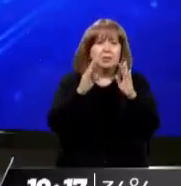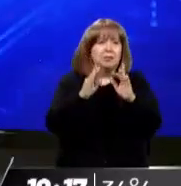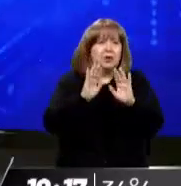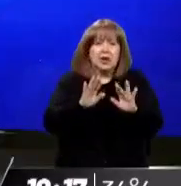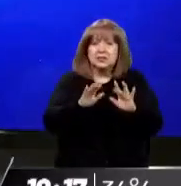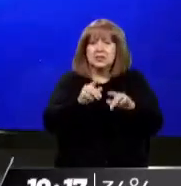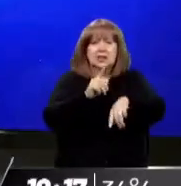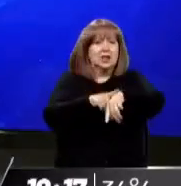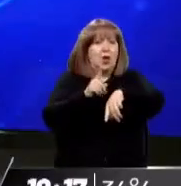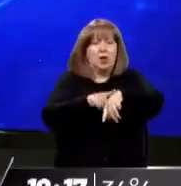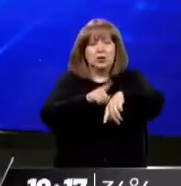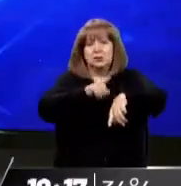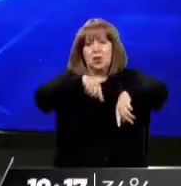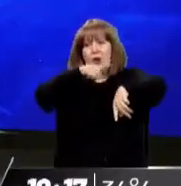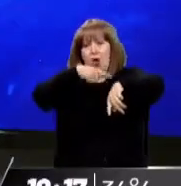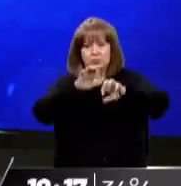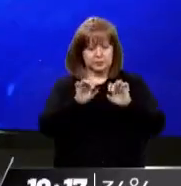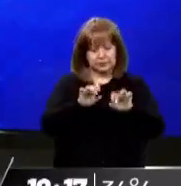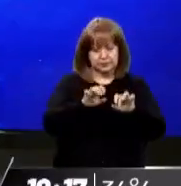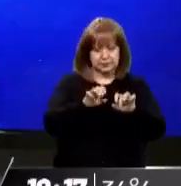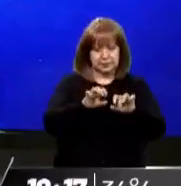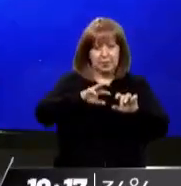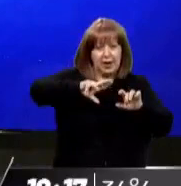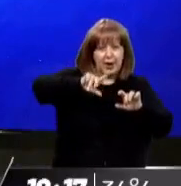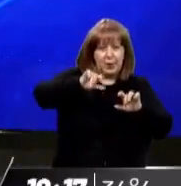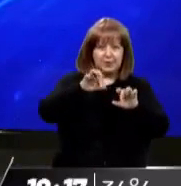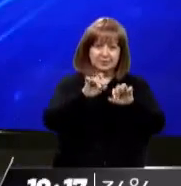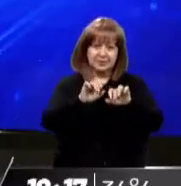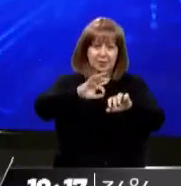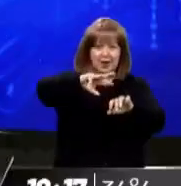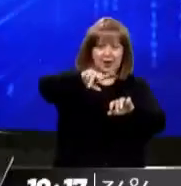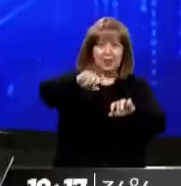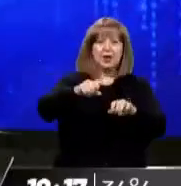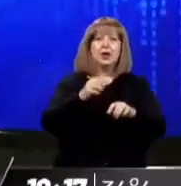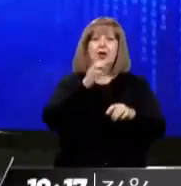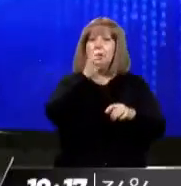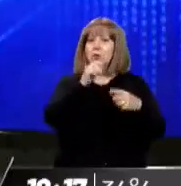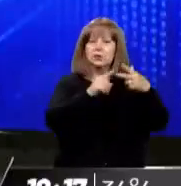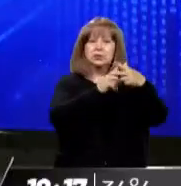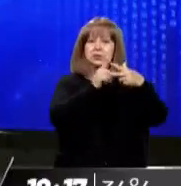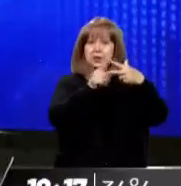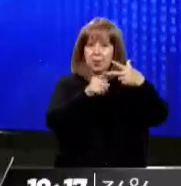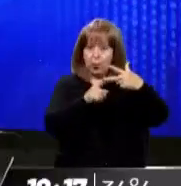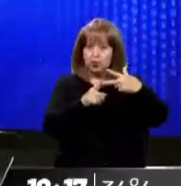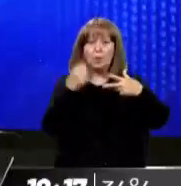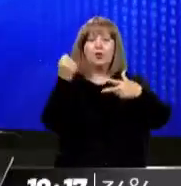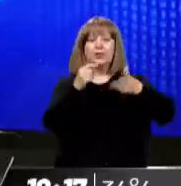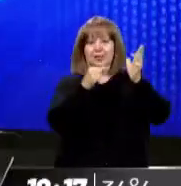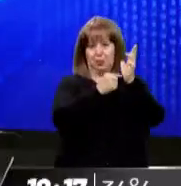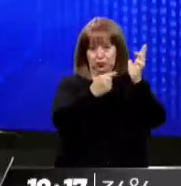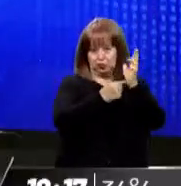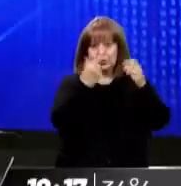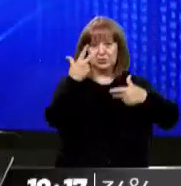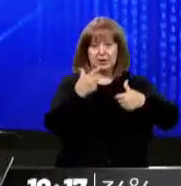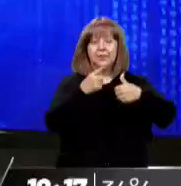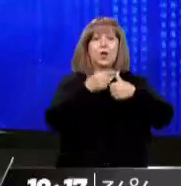día. No, se las saben todas. Todas, absolutamente todas. Entonces, lo importante es esos tres puntos. Nunca se van a poner en contacto con vos,